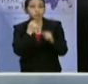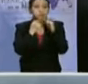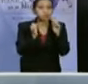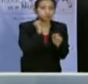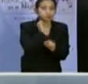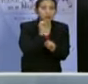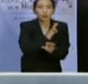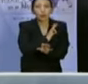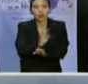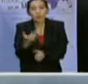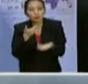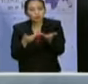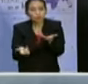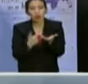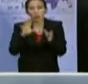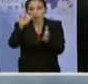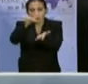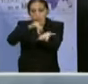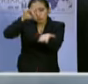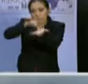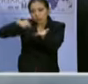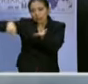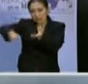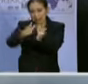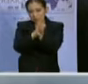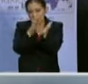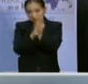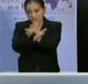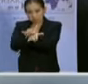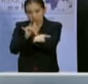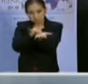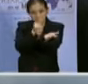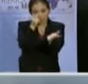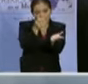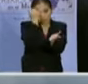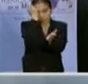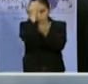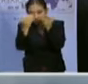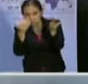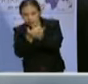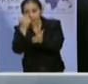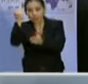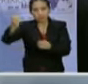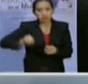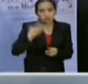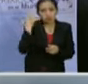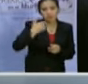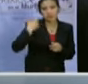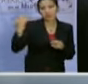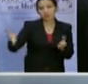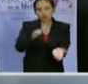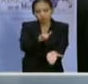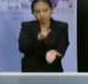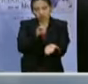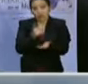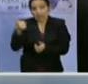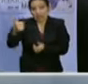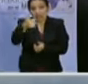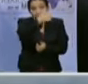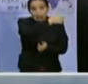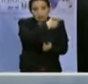legisladores, podemos recoger de esta participación, de estas propuestas, de estas ponencias, de cada